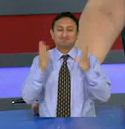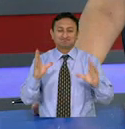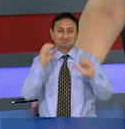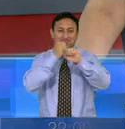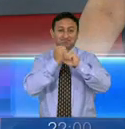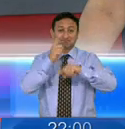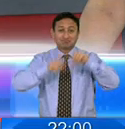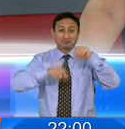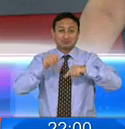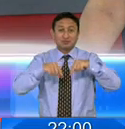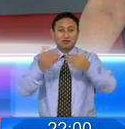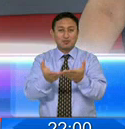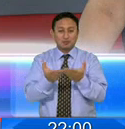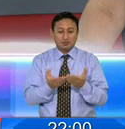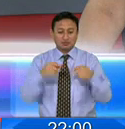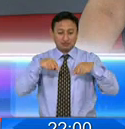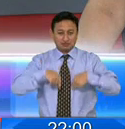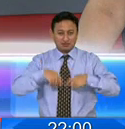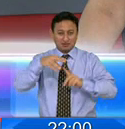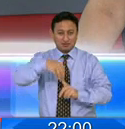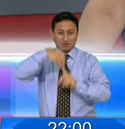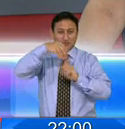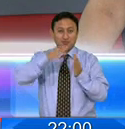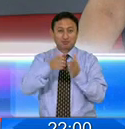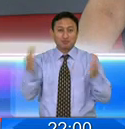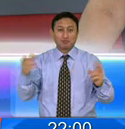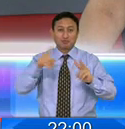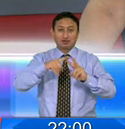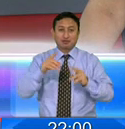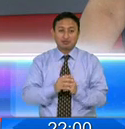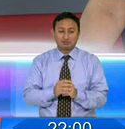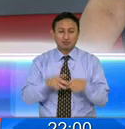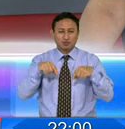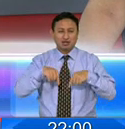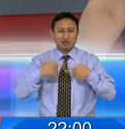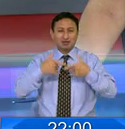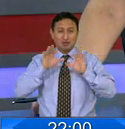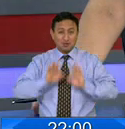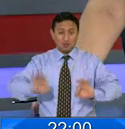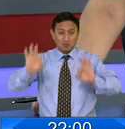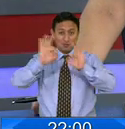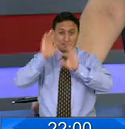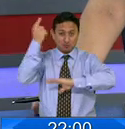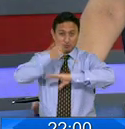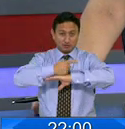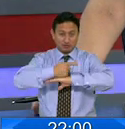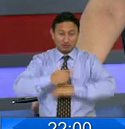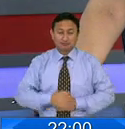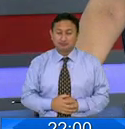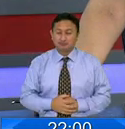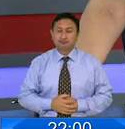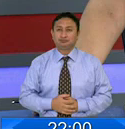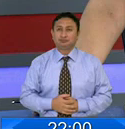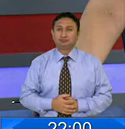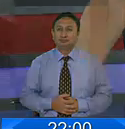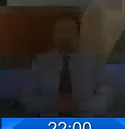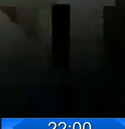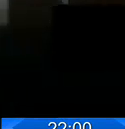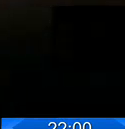Muy buenas noches, amigos. Bienvenidos a la emisión estelar del Comercio TV. Aquí, lo más destacado del día.